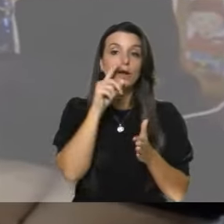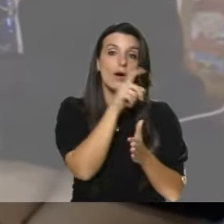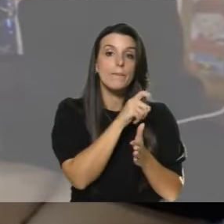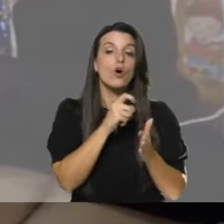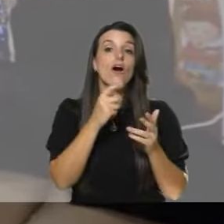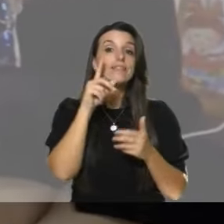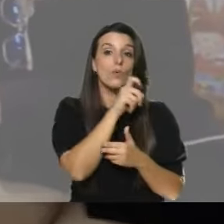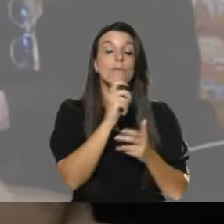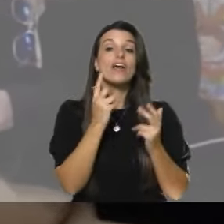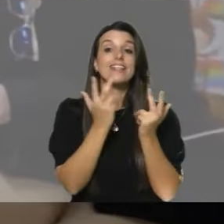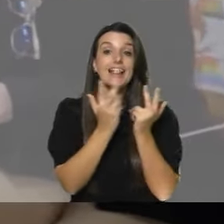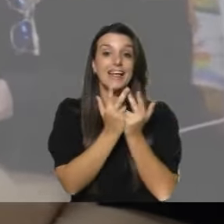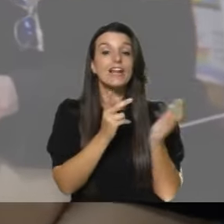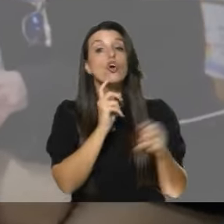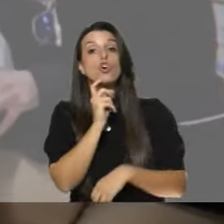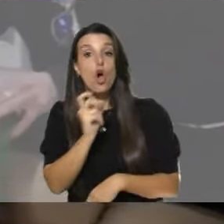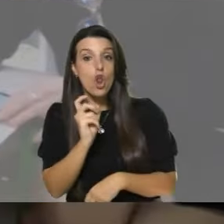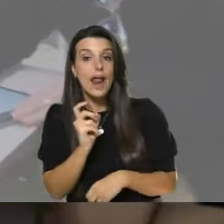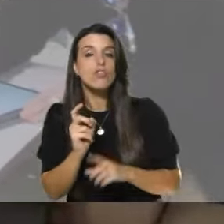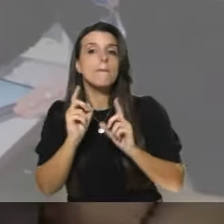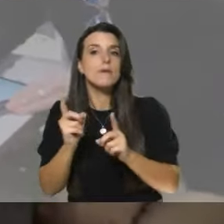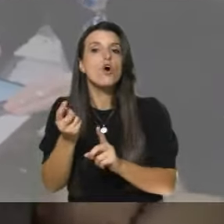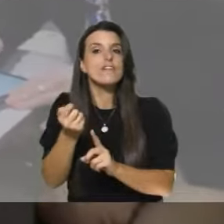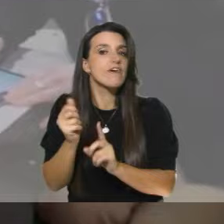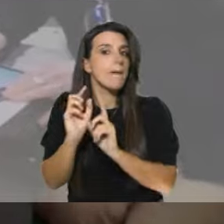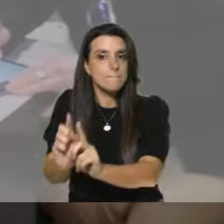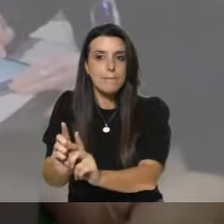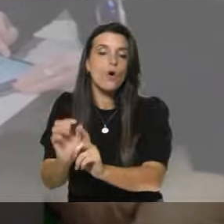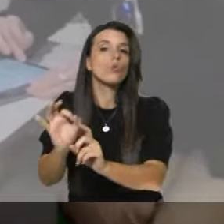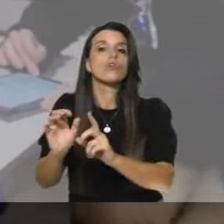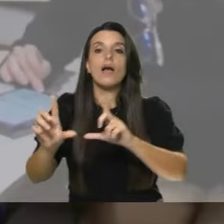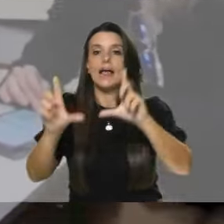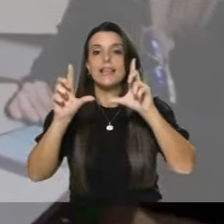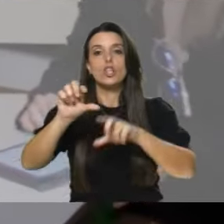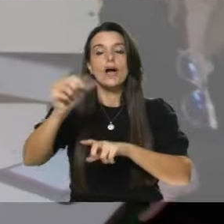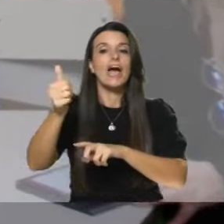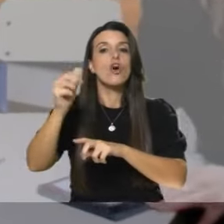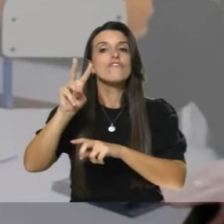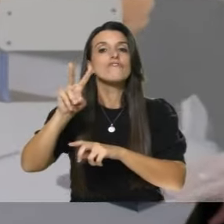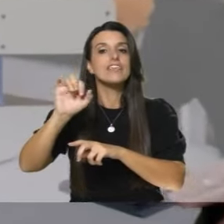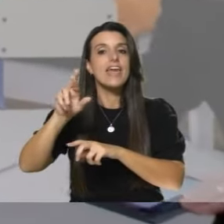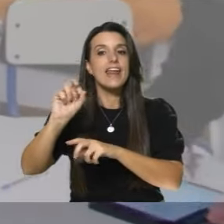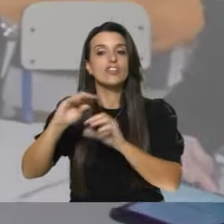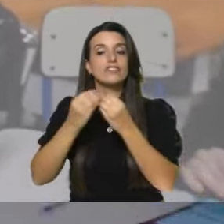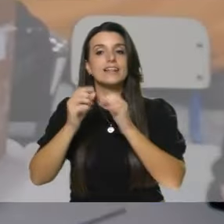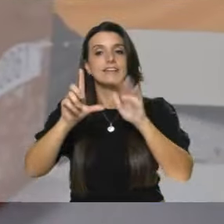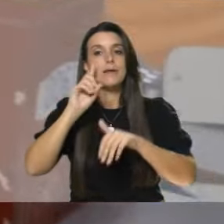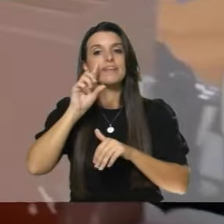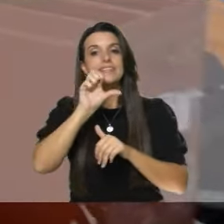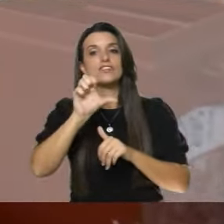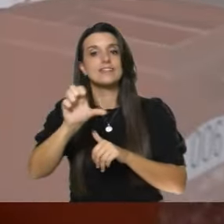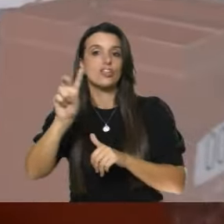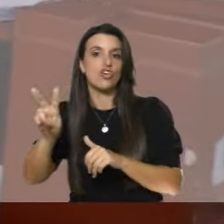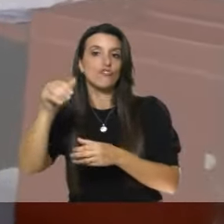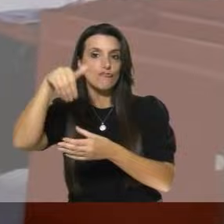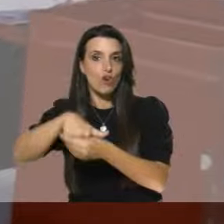33 los Colorados mantuvieron su bastión en Rivera allí el candidato que ganó fue tabar reviera logrando 7662